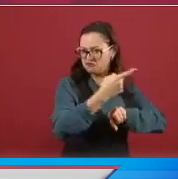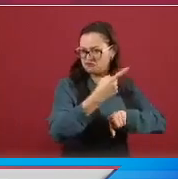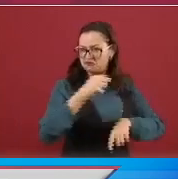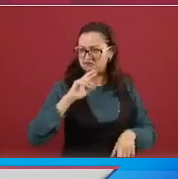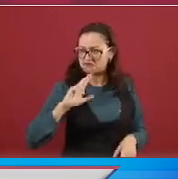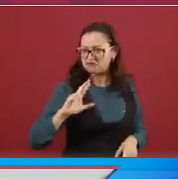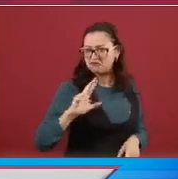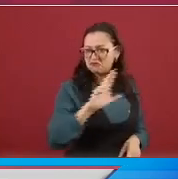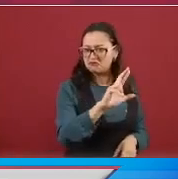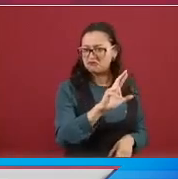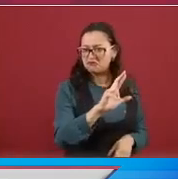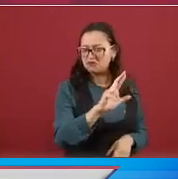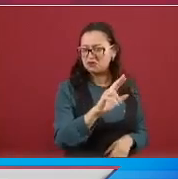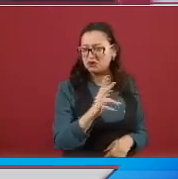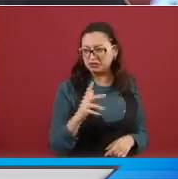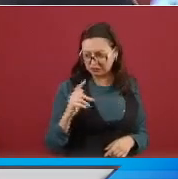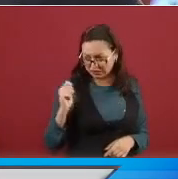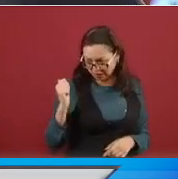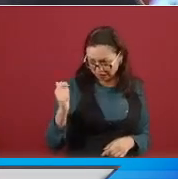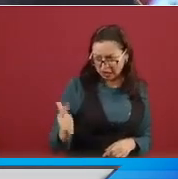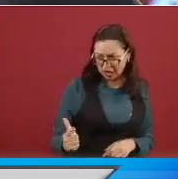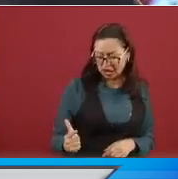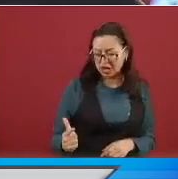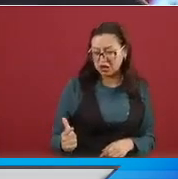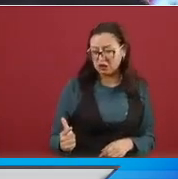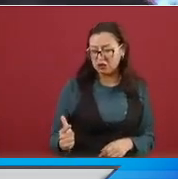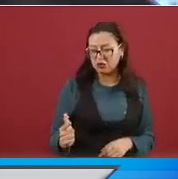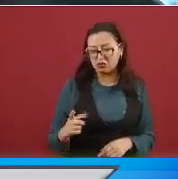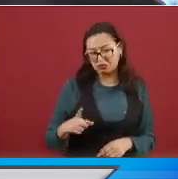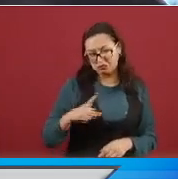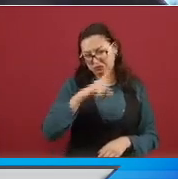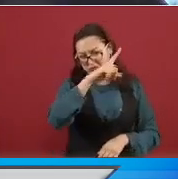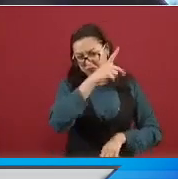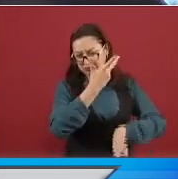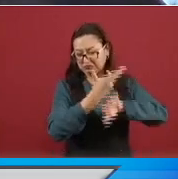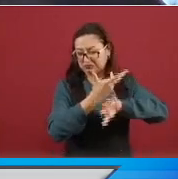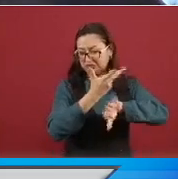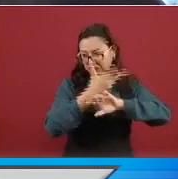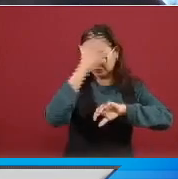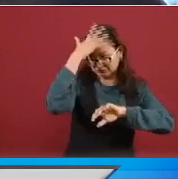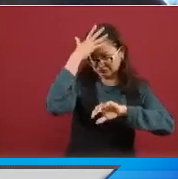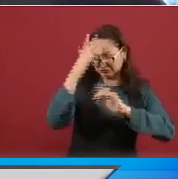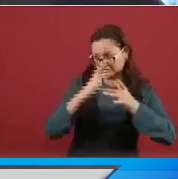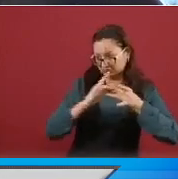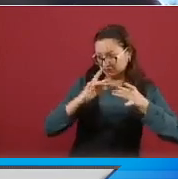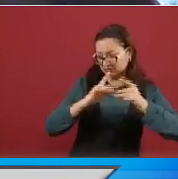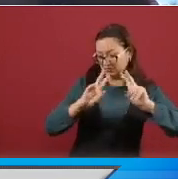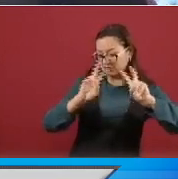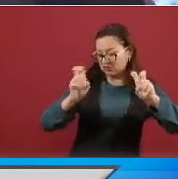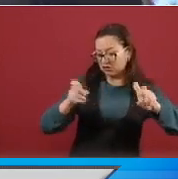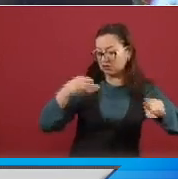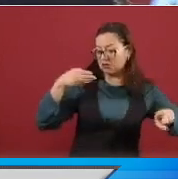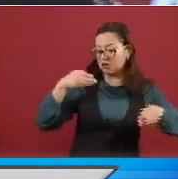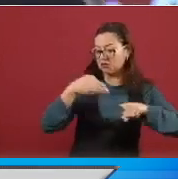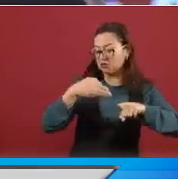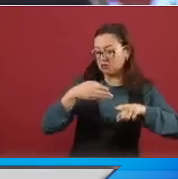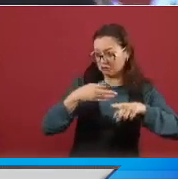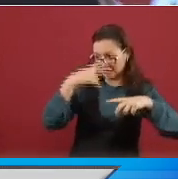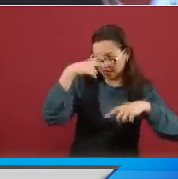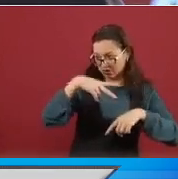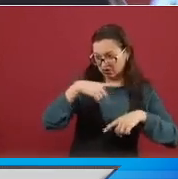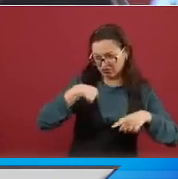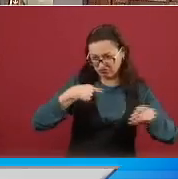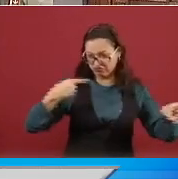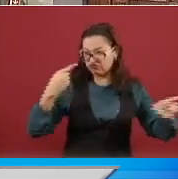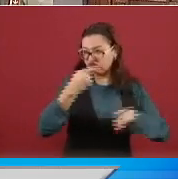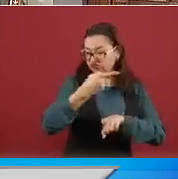con una política amistosa y de respeto, actuando de manera prudente. Actualmente el número de mexicanos deportados de Estados Unidos son del 10